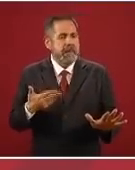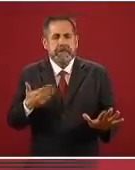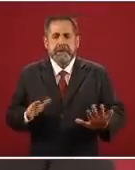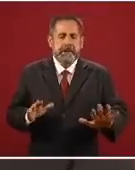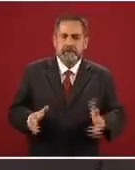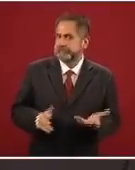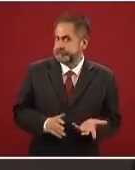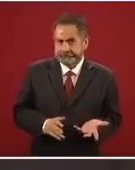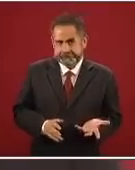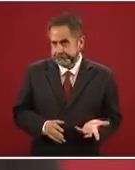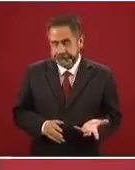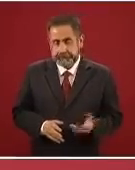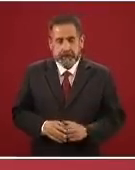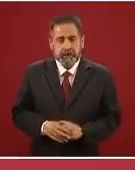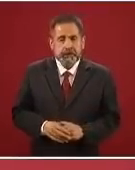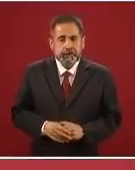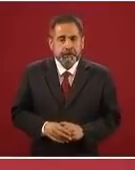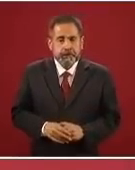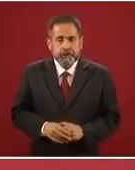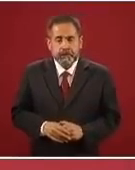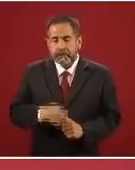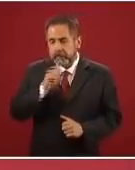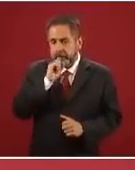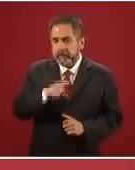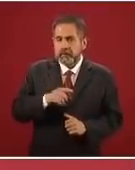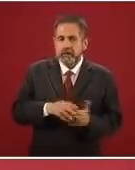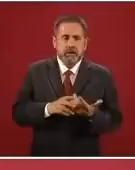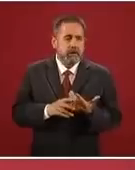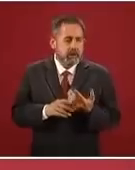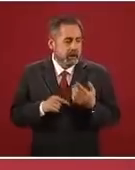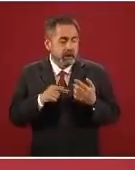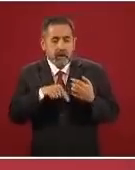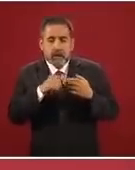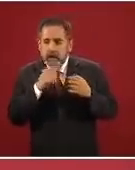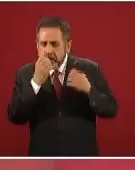cuando mucho a analizar la realidad,